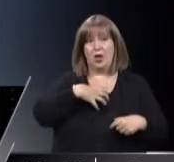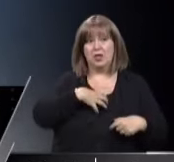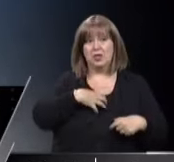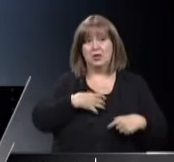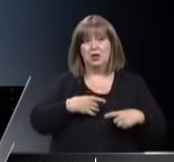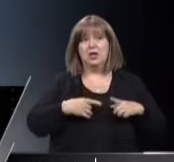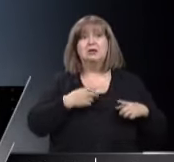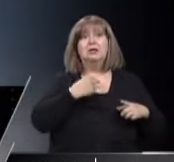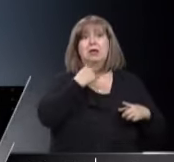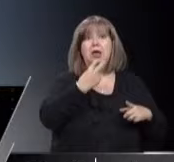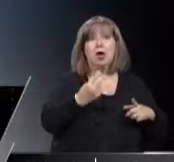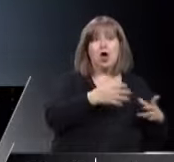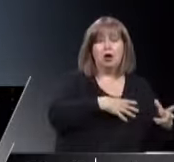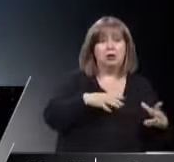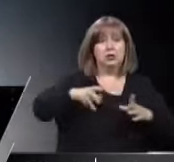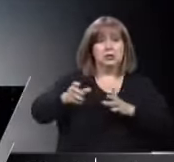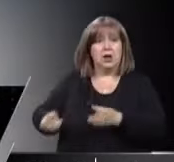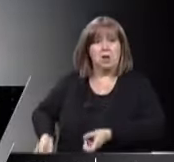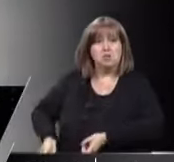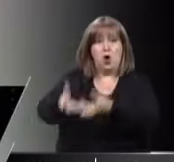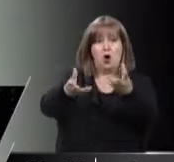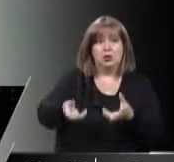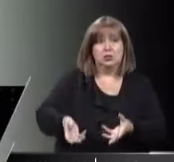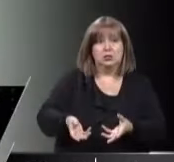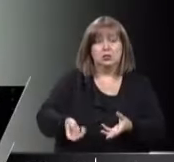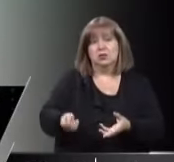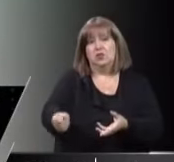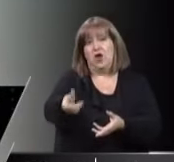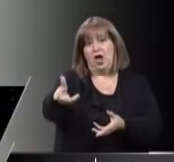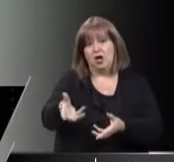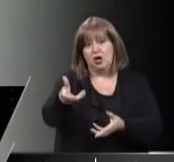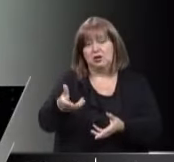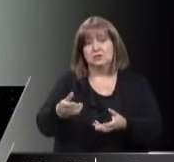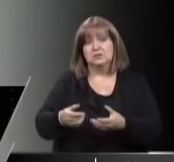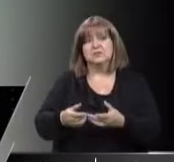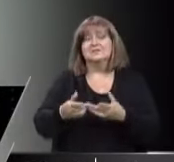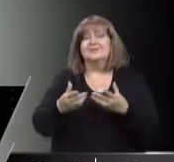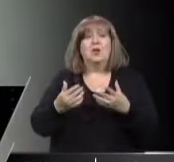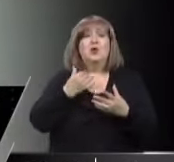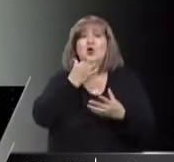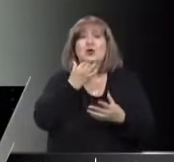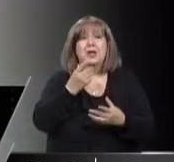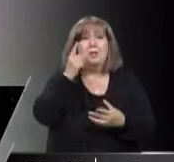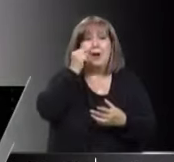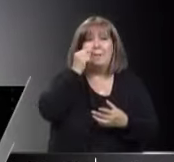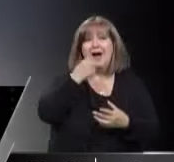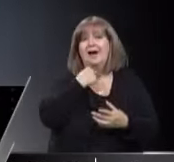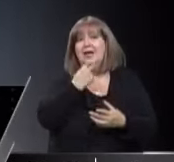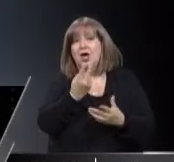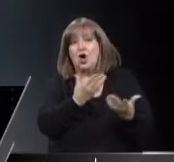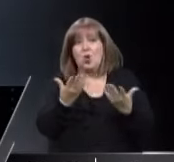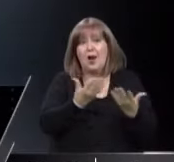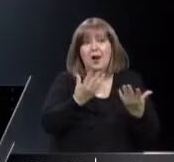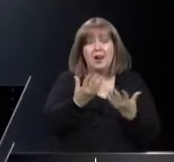Sí la verdad es que no logro identificar cuál es el padre y el hijo por la distancia del vídeo pero si Bueno pues